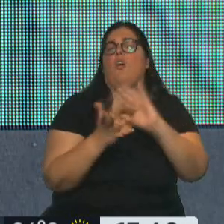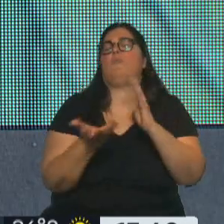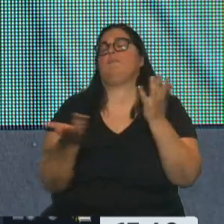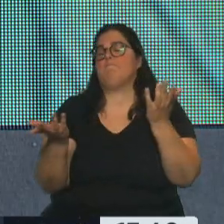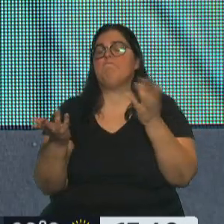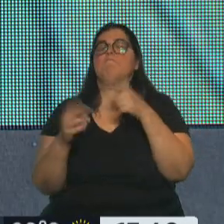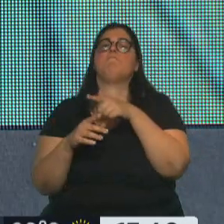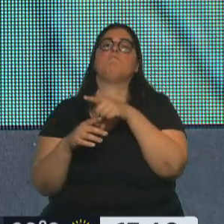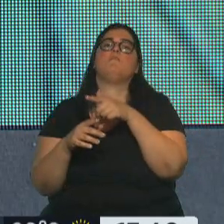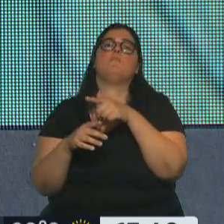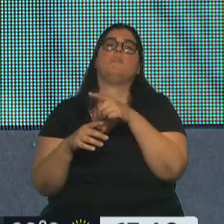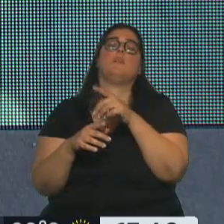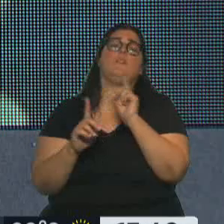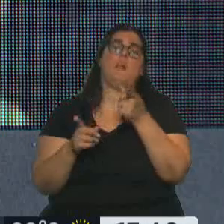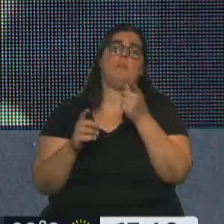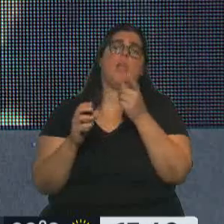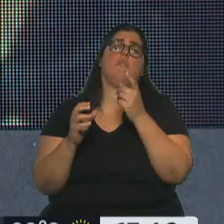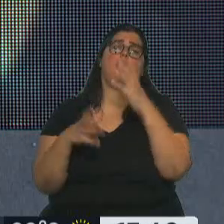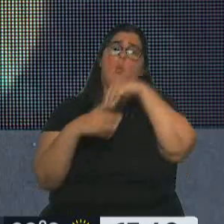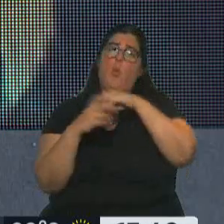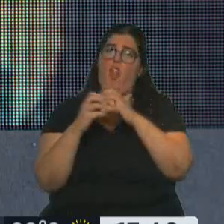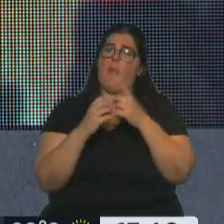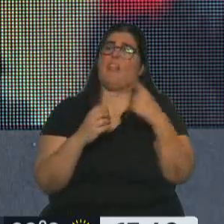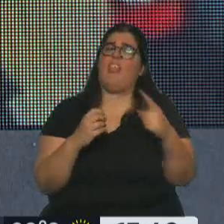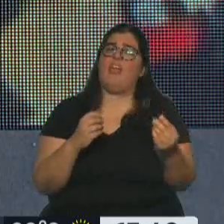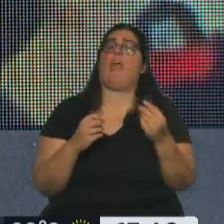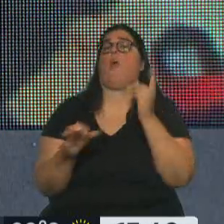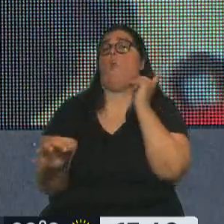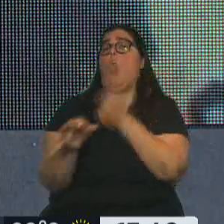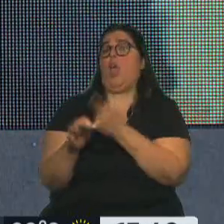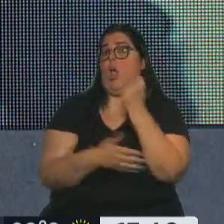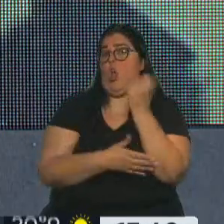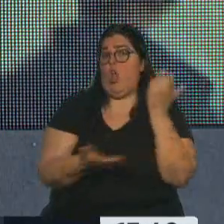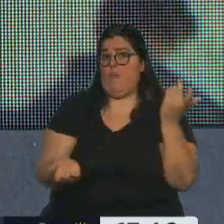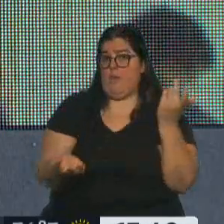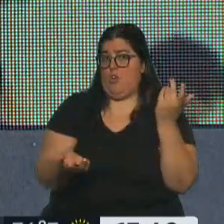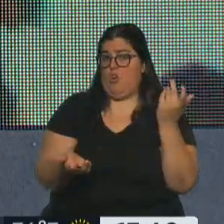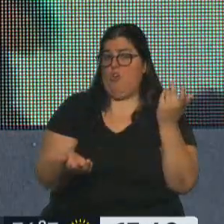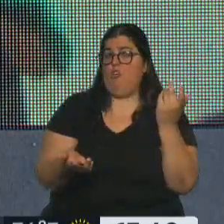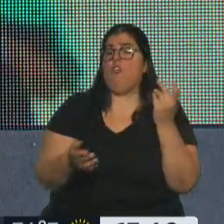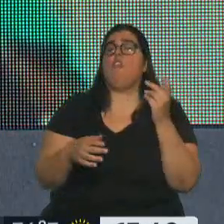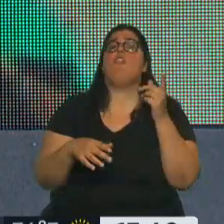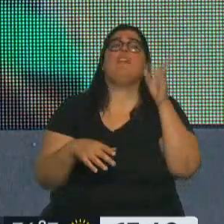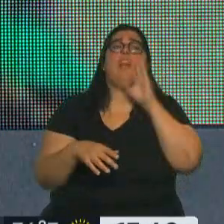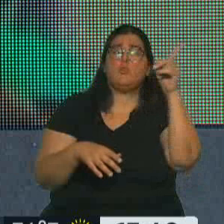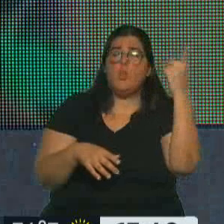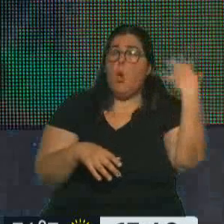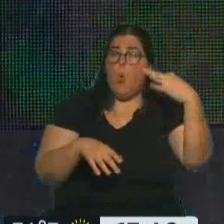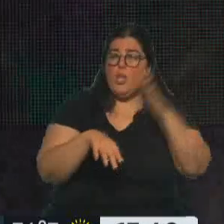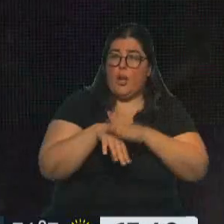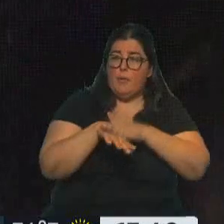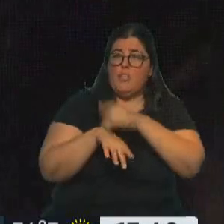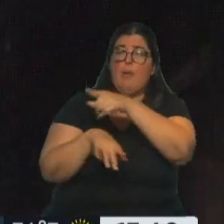incluye, por supuesto, no puede dejar de mencionar, el bloqueo. ¿Es el bloqueo responsable de la situación económica cubana? ¿Es el único